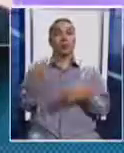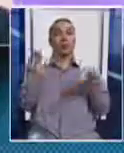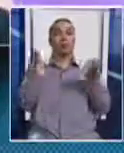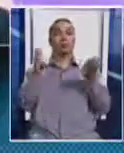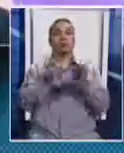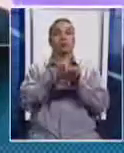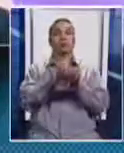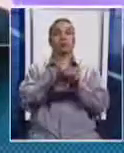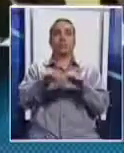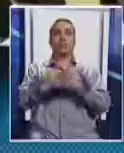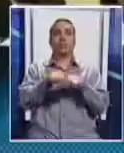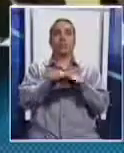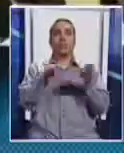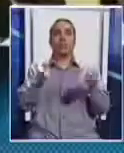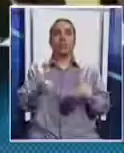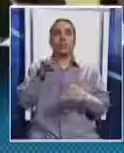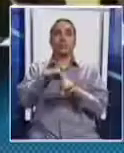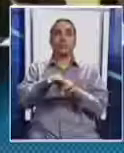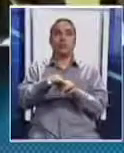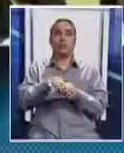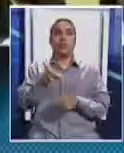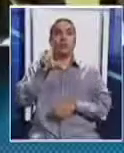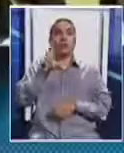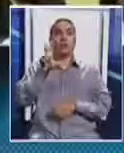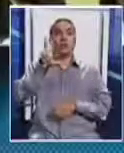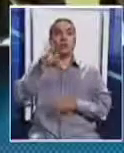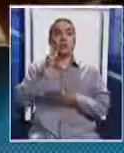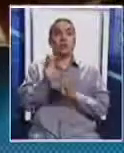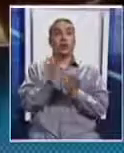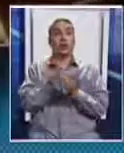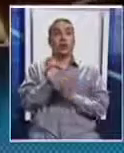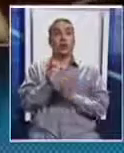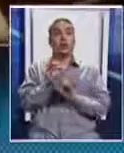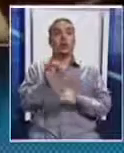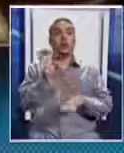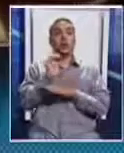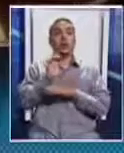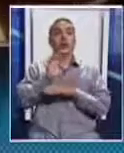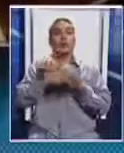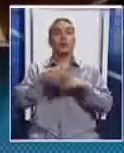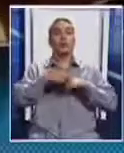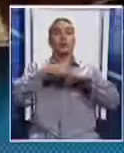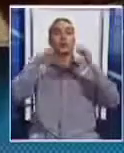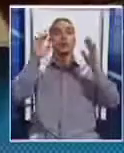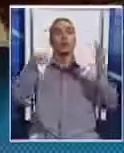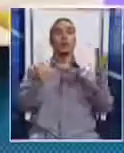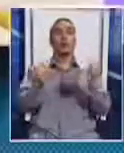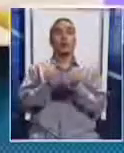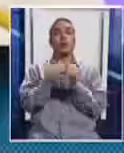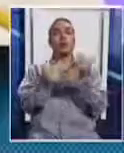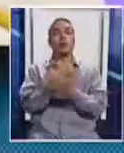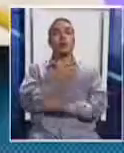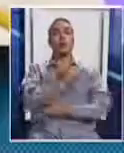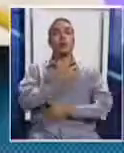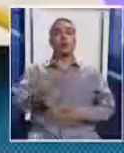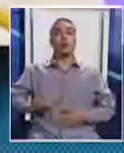los recintos electorales. El lunes 3 de abril, el Ecuador amanecerá con un nuevo presidente de la República.